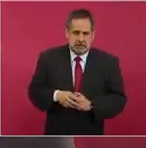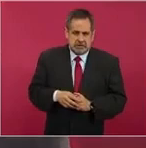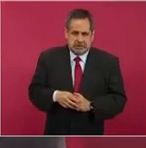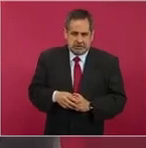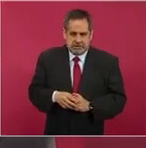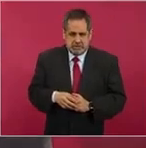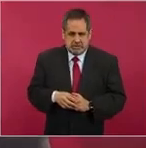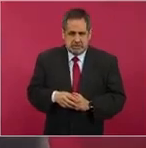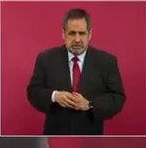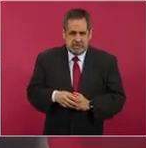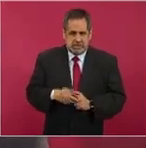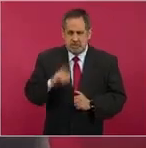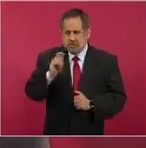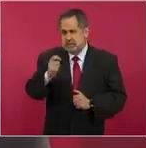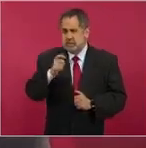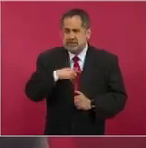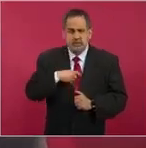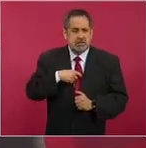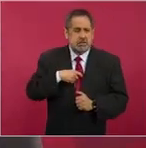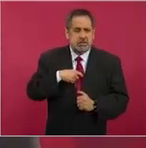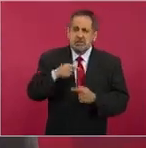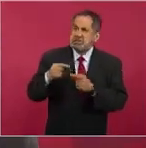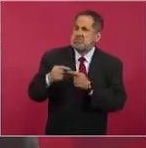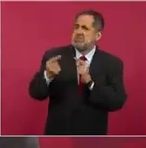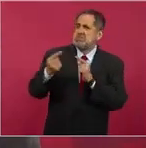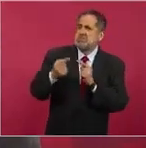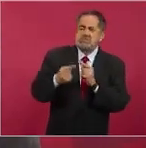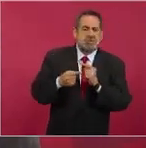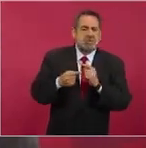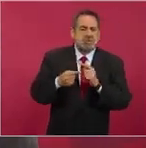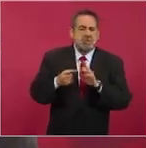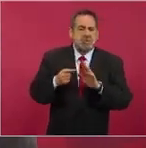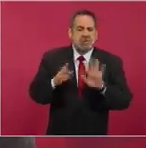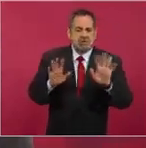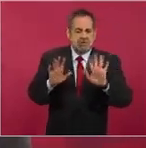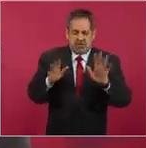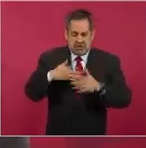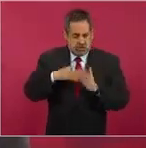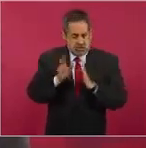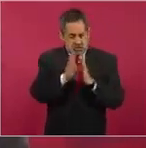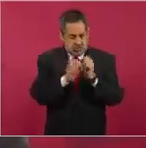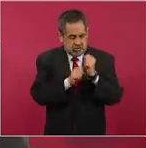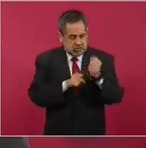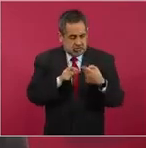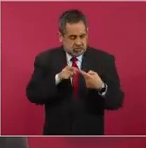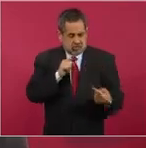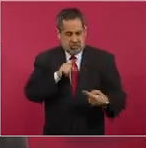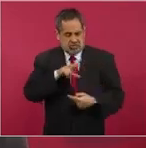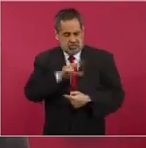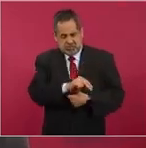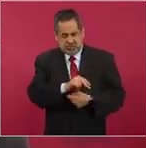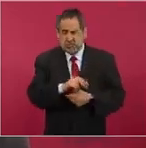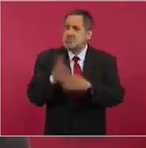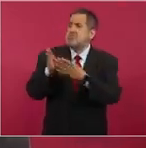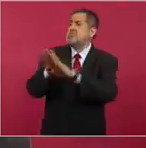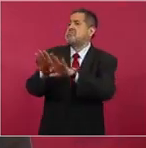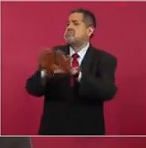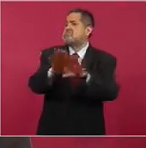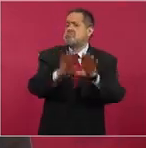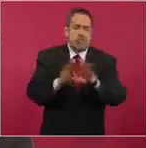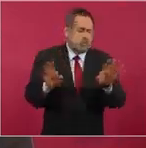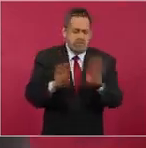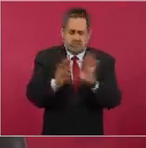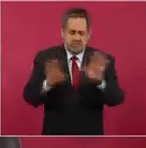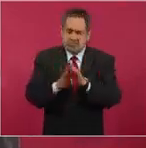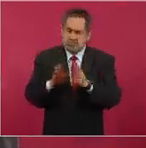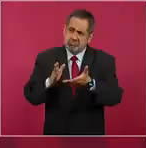a contradecir lo que establece nuestra Constitución de no intervención y autodeterminación de los